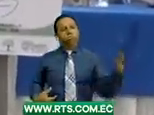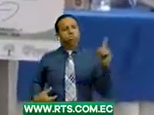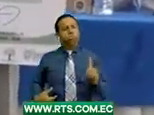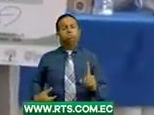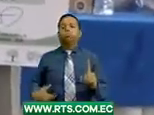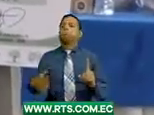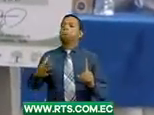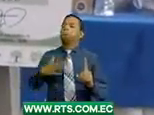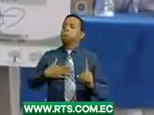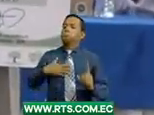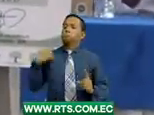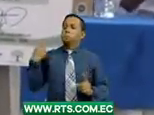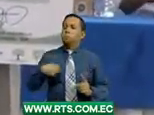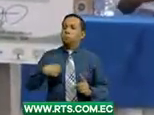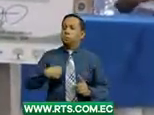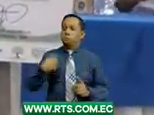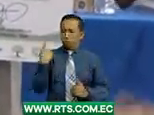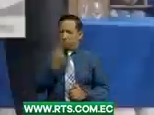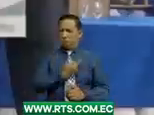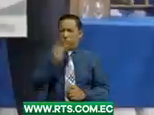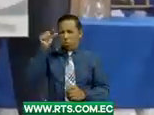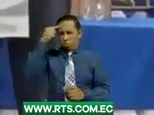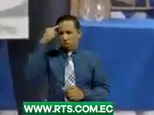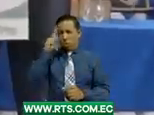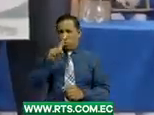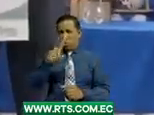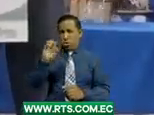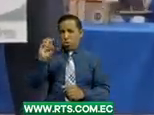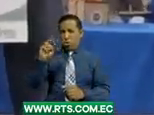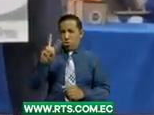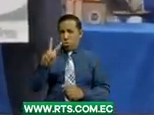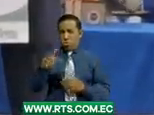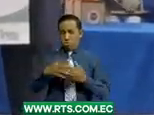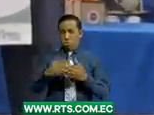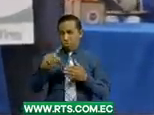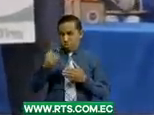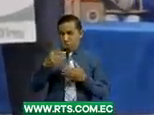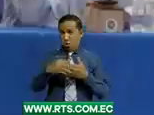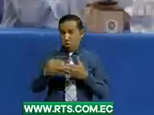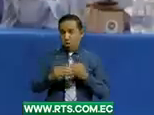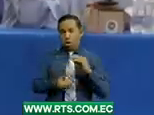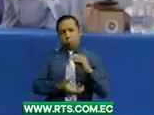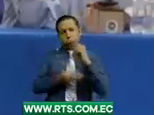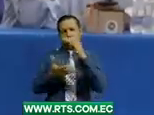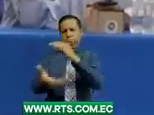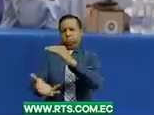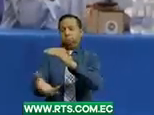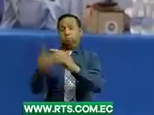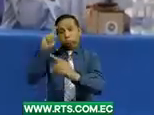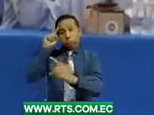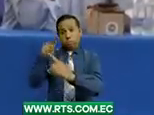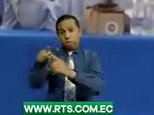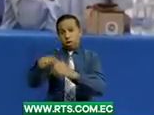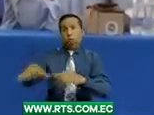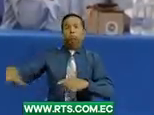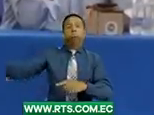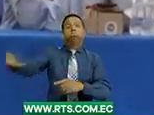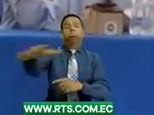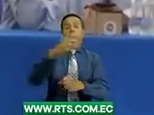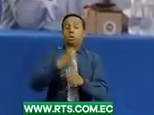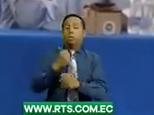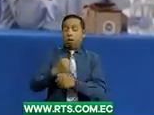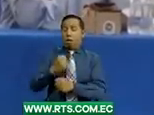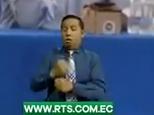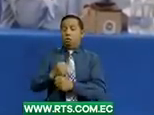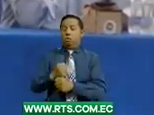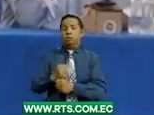de 112 millones de dólares para diferentes obras en varios cantones de El Oro. No hay alcaldía grande ni alcaldía pequeña para el